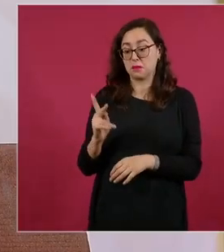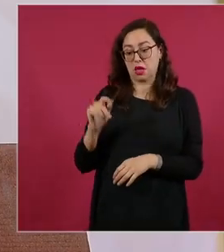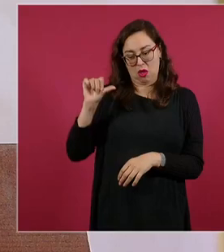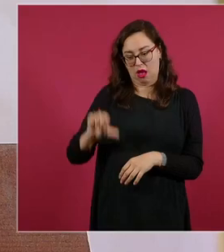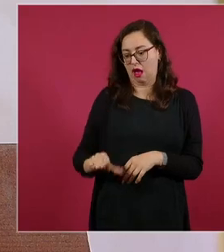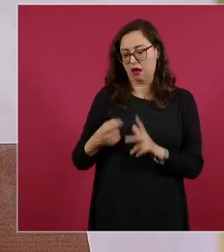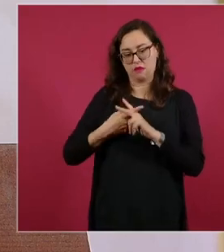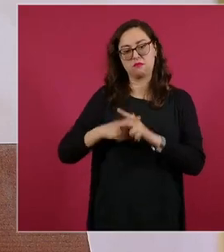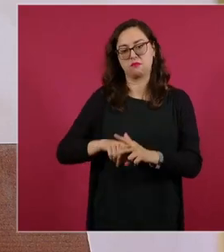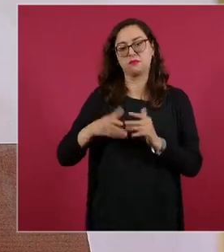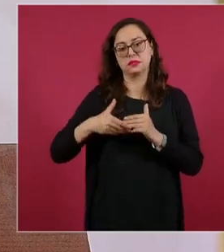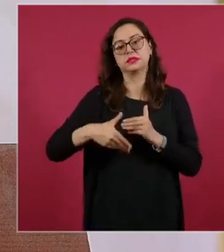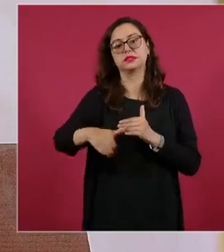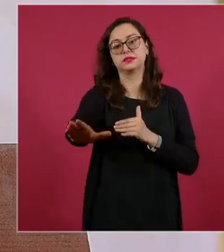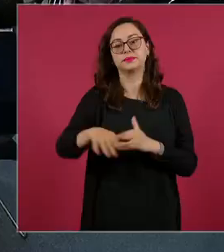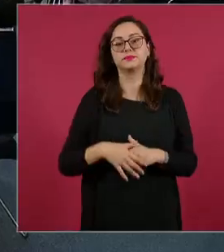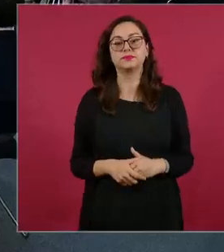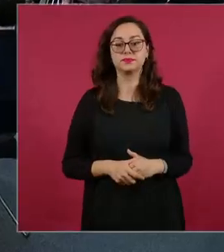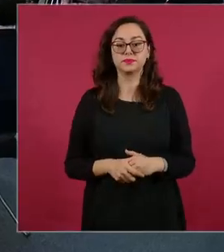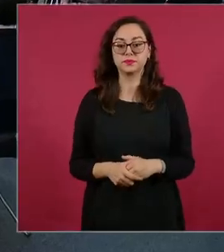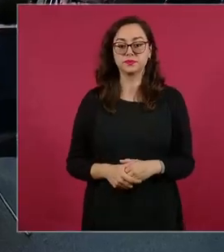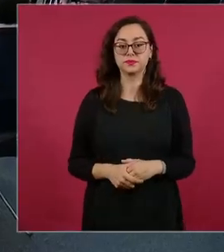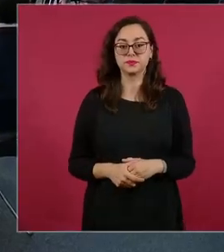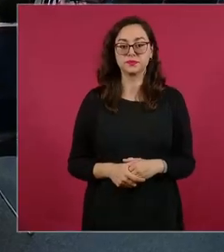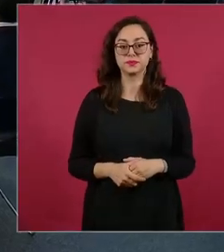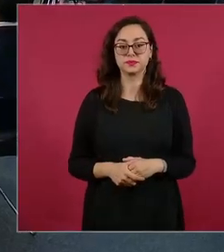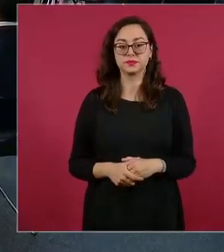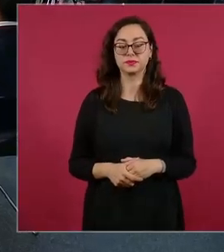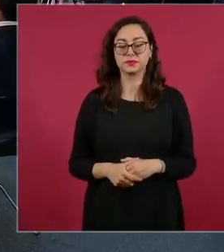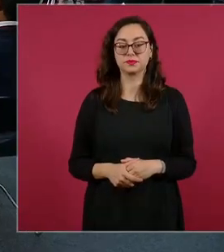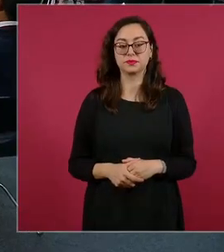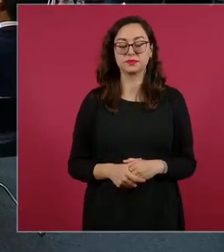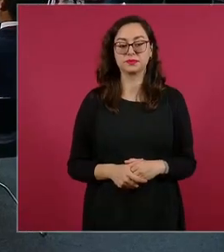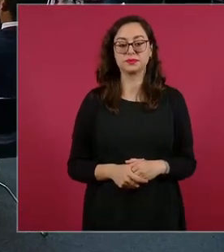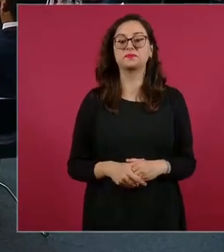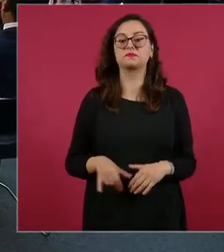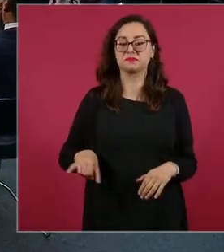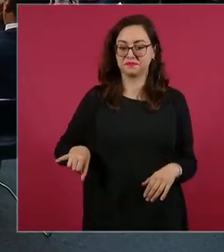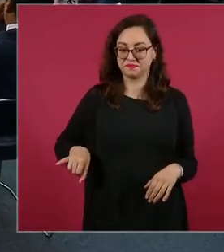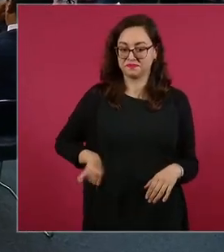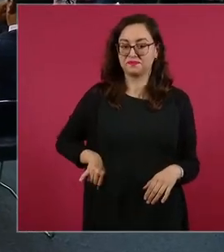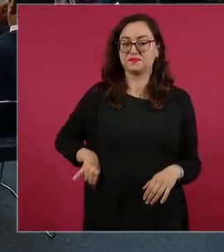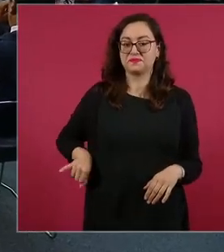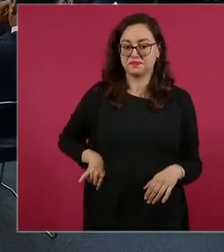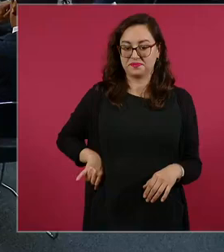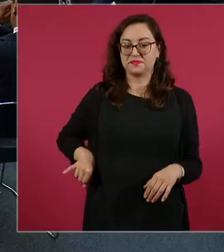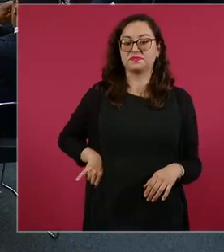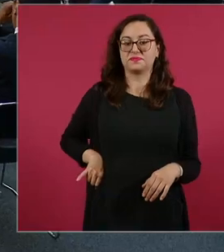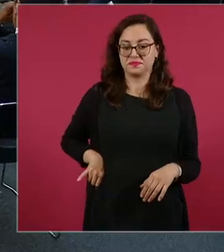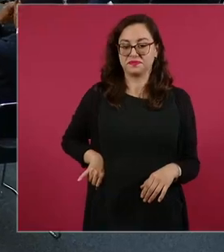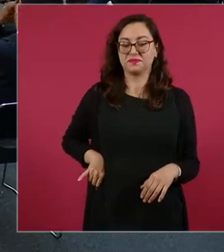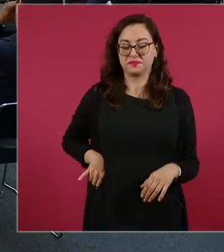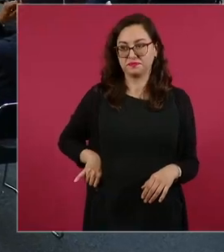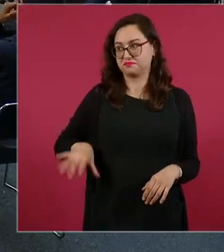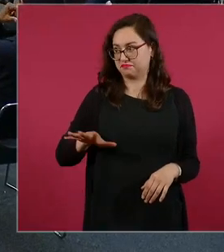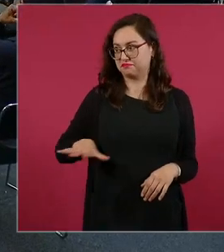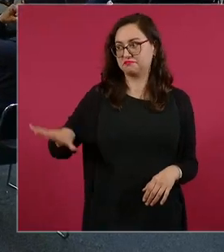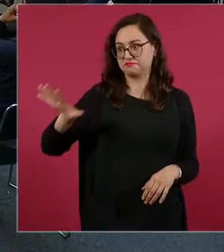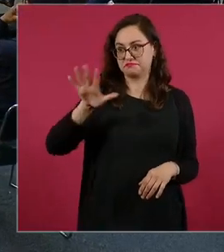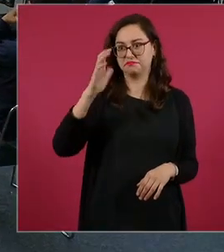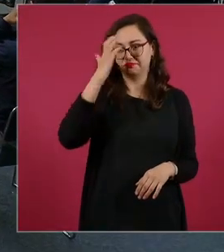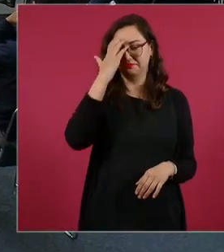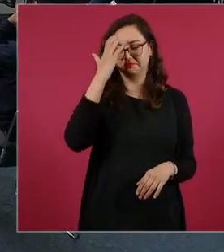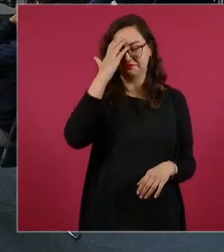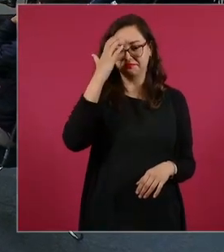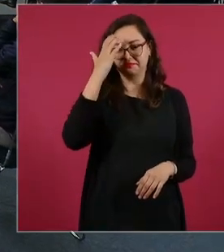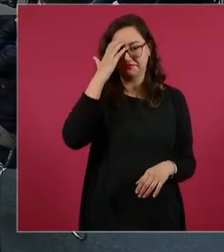urbanizaciones y viviendas a ver es interesante esto para que se conozca es que